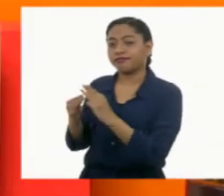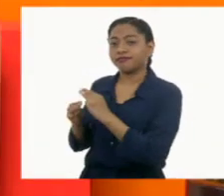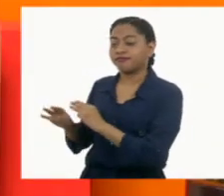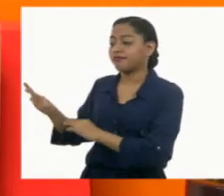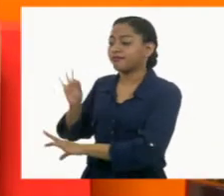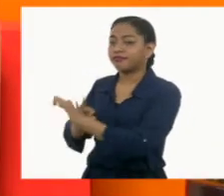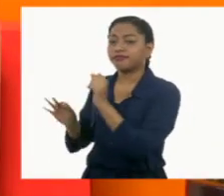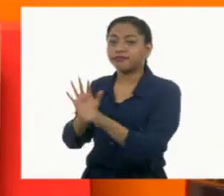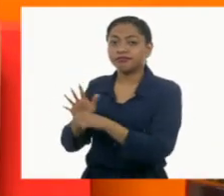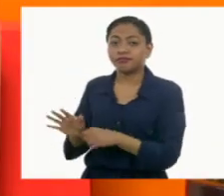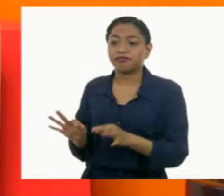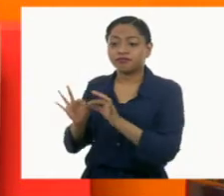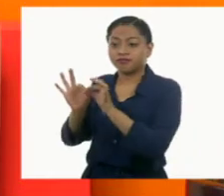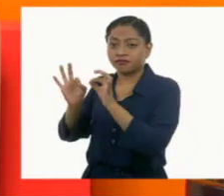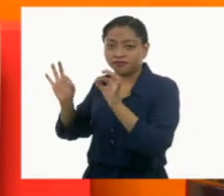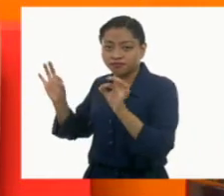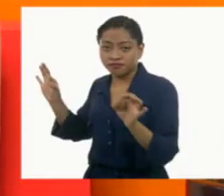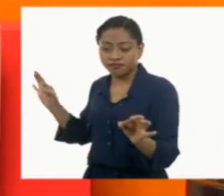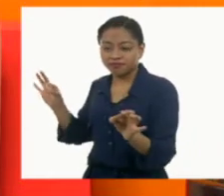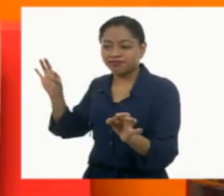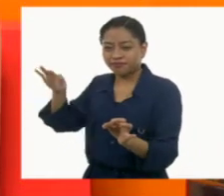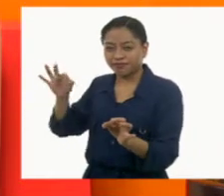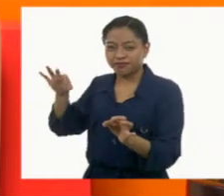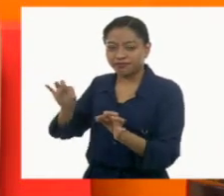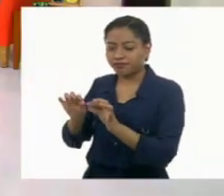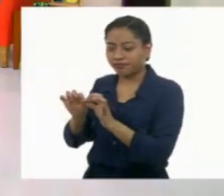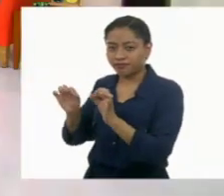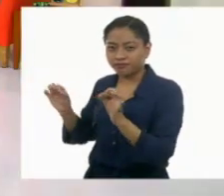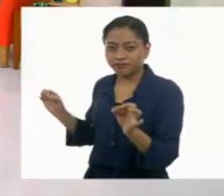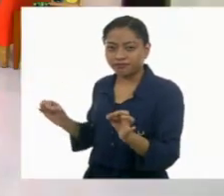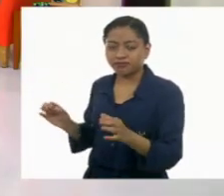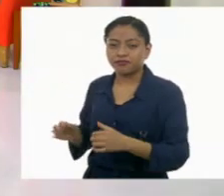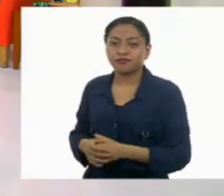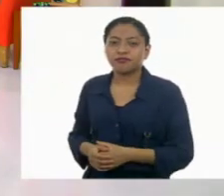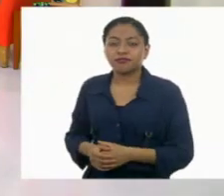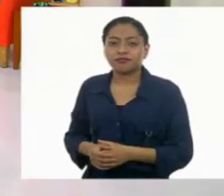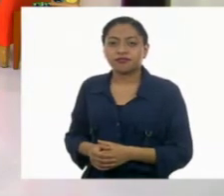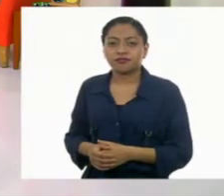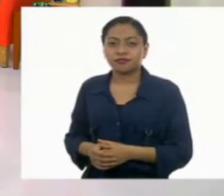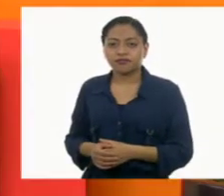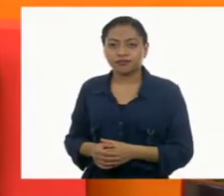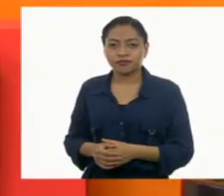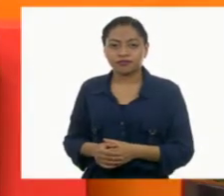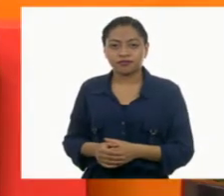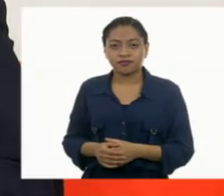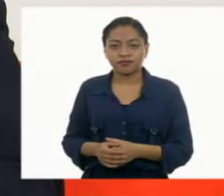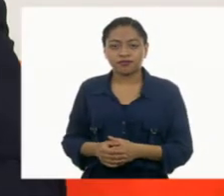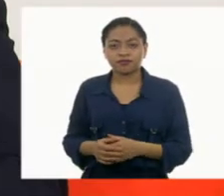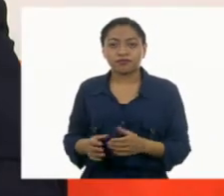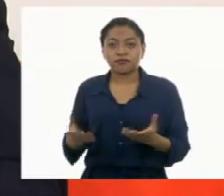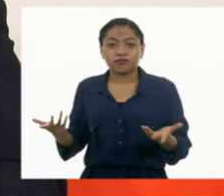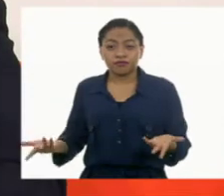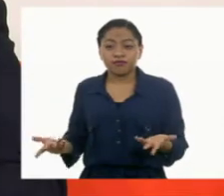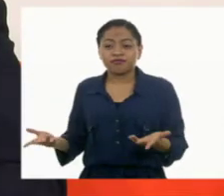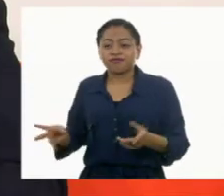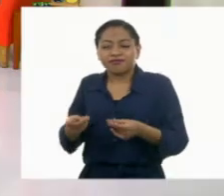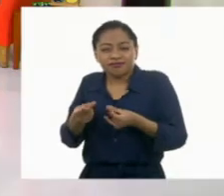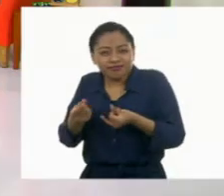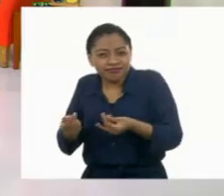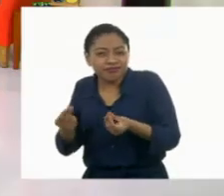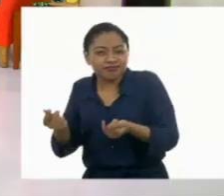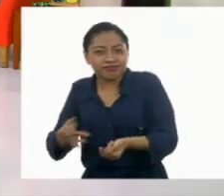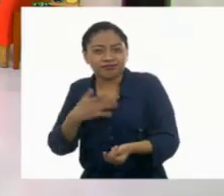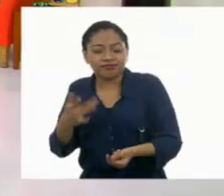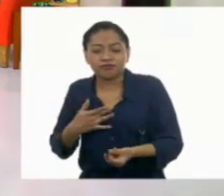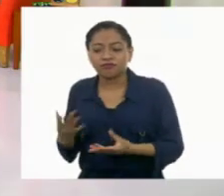casa. Un hilo de cierto grosor, más o menos grueso, estambre. ¡Órale! Para texturas, pues igual las